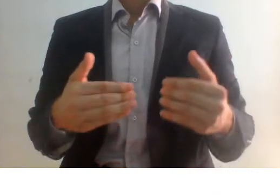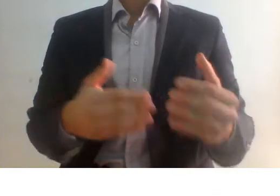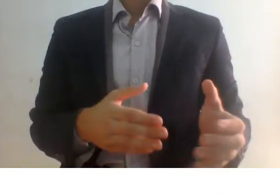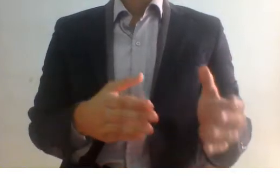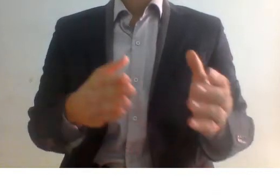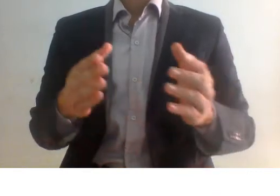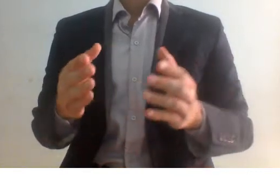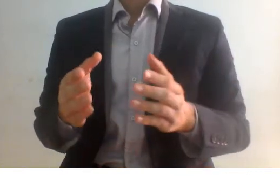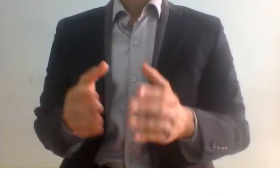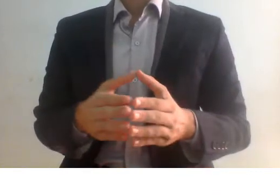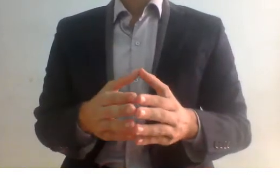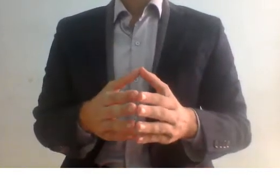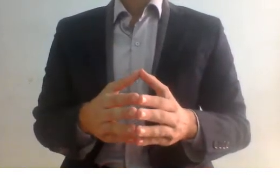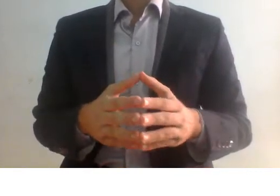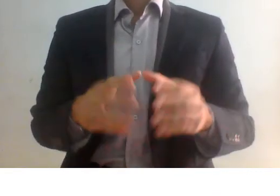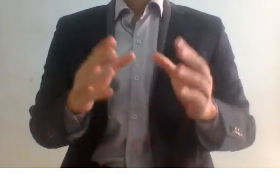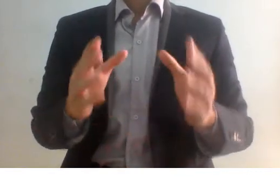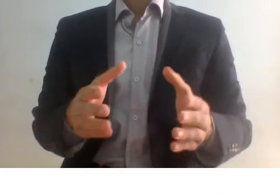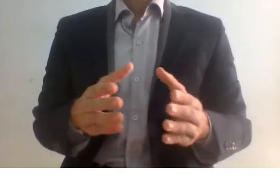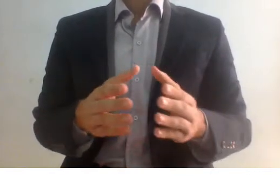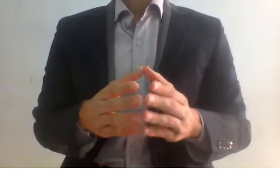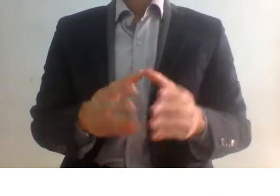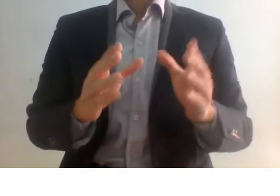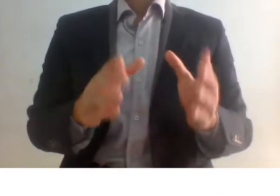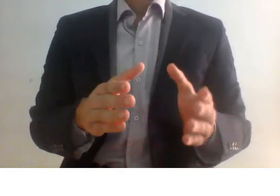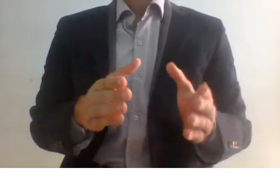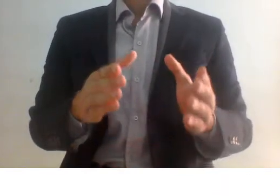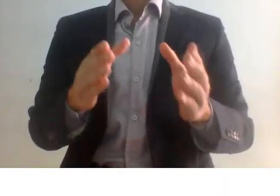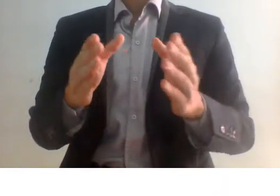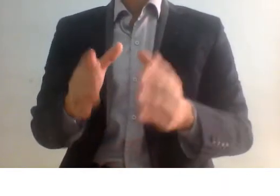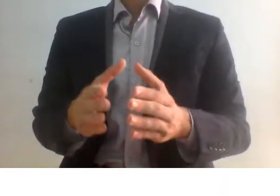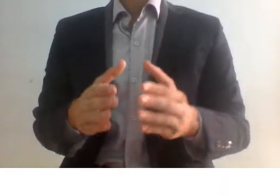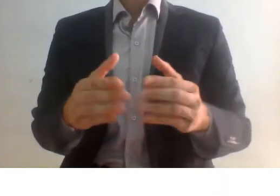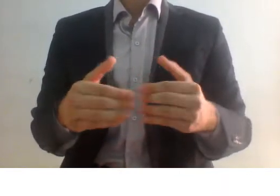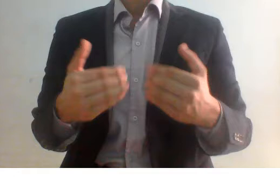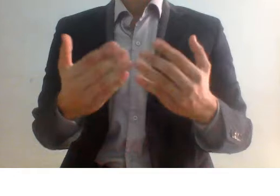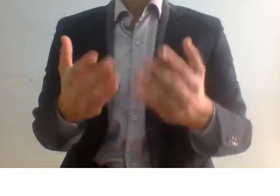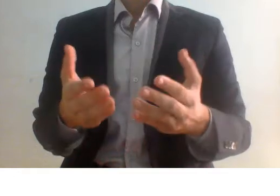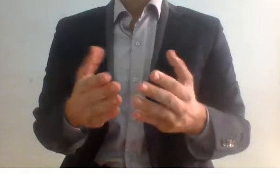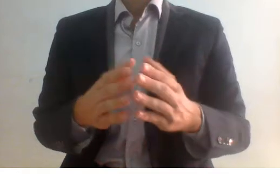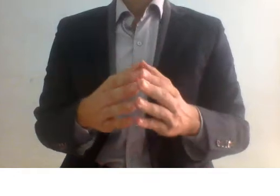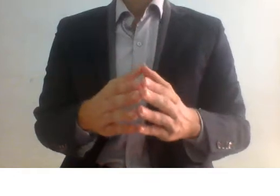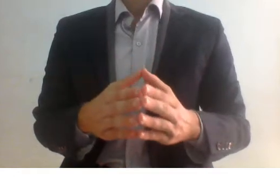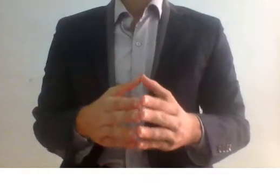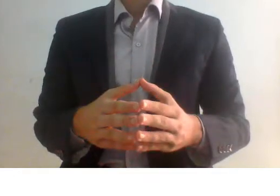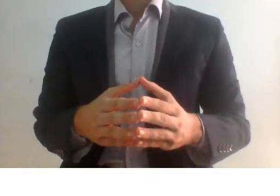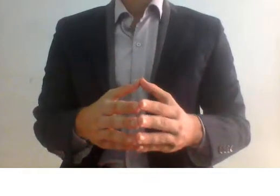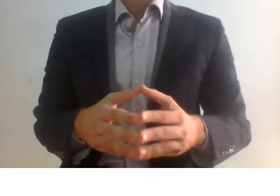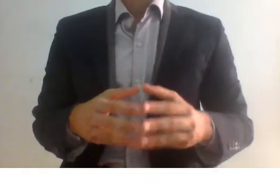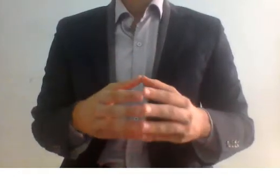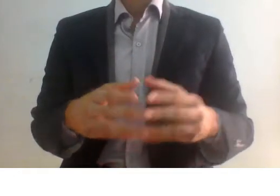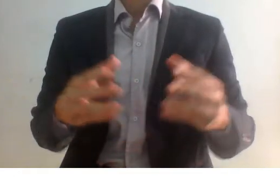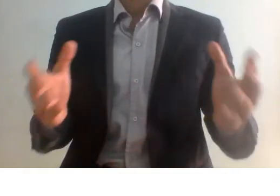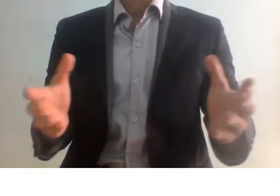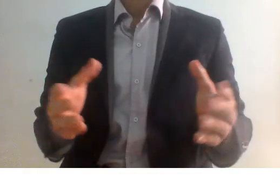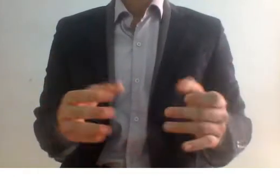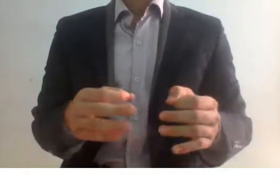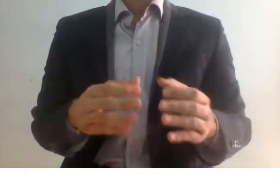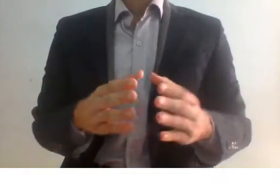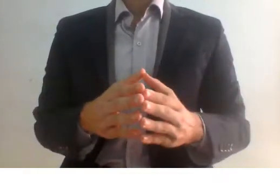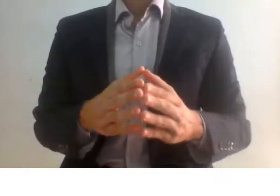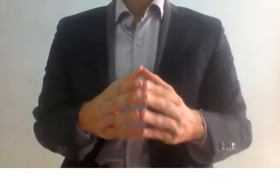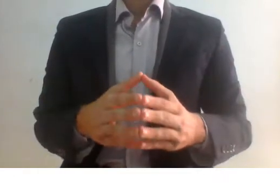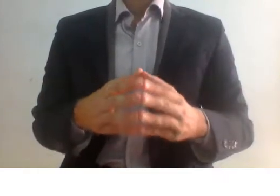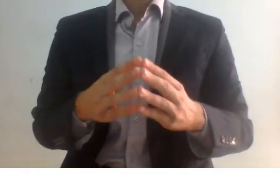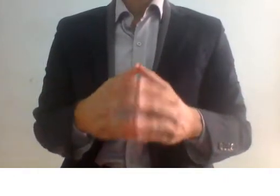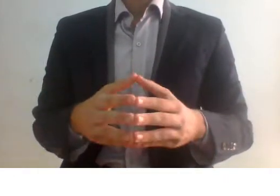López Obrador había solicitado anteriormente que se tocara el tema del outsourcing y se decidiera si se eliminaba o se modificaba. En el caso de los empresarios